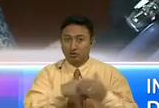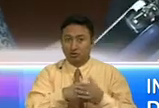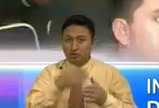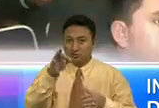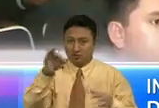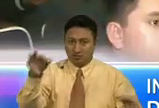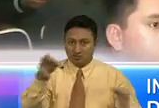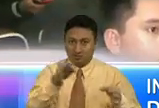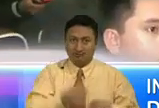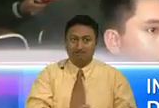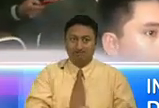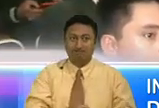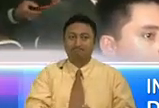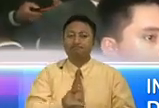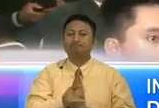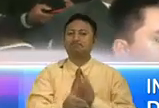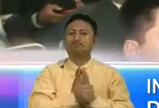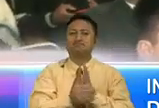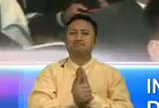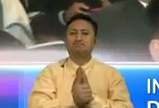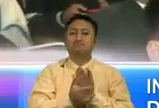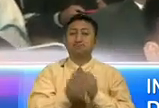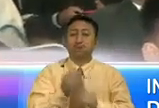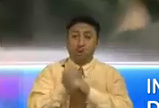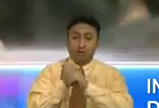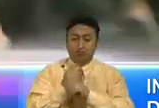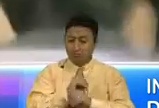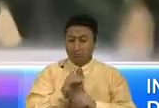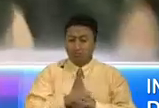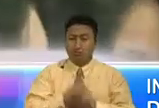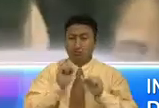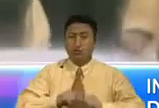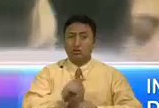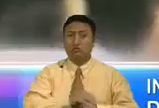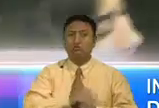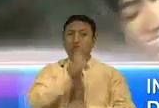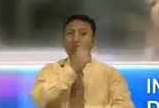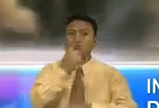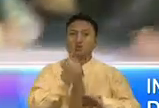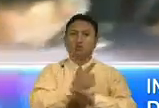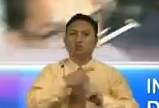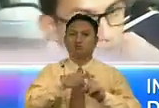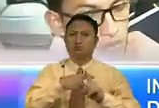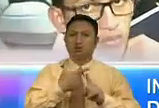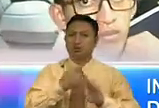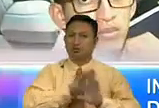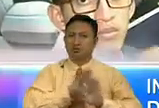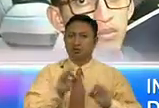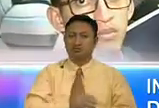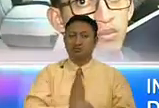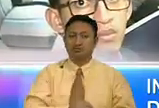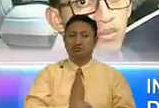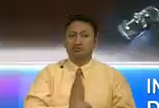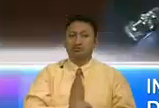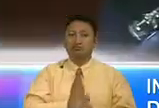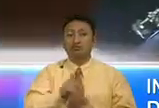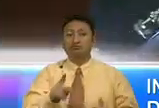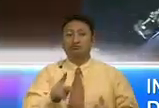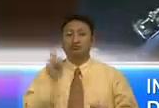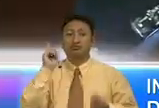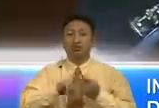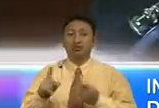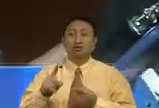papeletas de voto. Las capacitaciones no son obligatorias y tienen una duración de 1 hora y media por día hasta la fecha de los comicios. Las